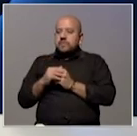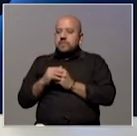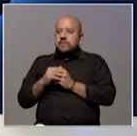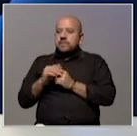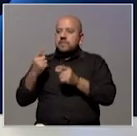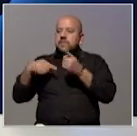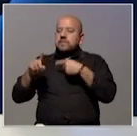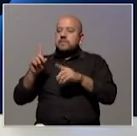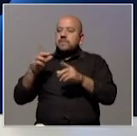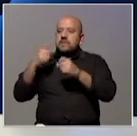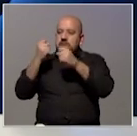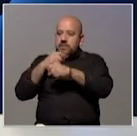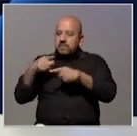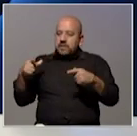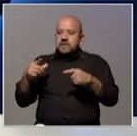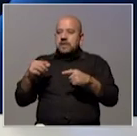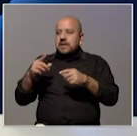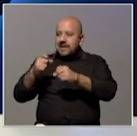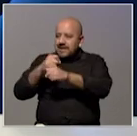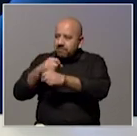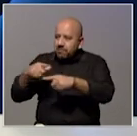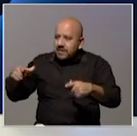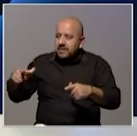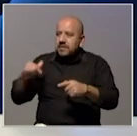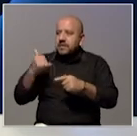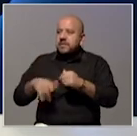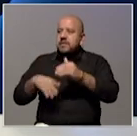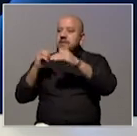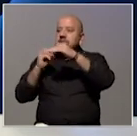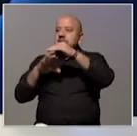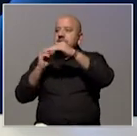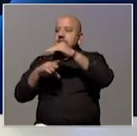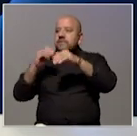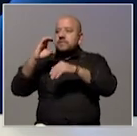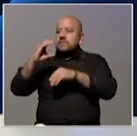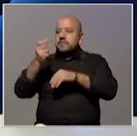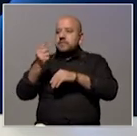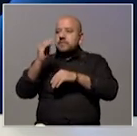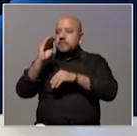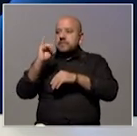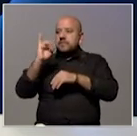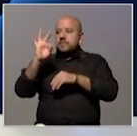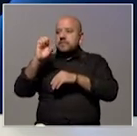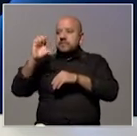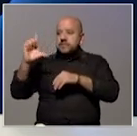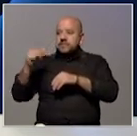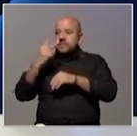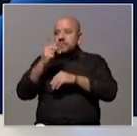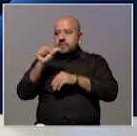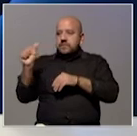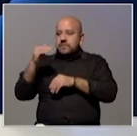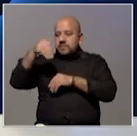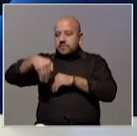la limpieza tiene varios en el fondo capital está previsto también ahora una obra grande de 26 millones de dólares